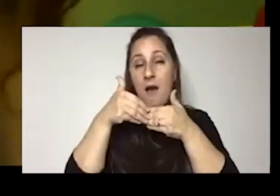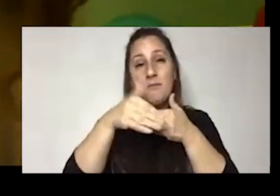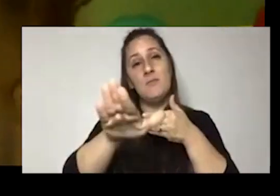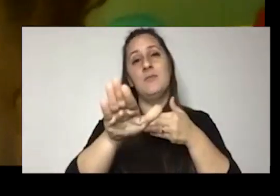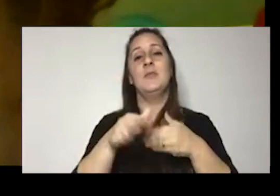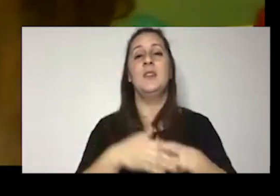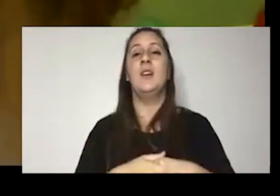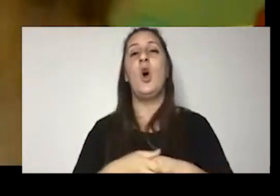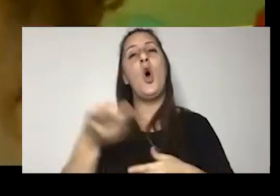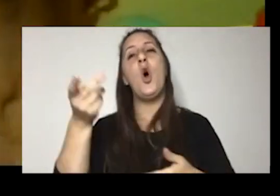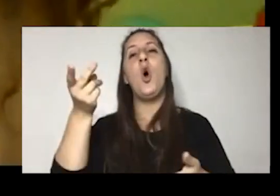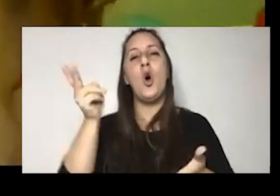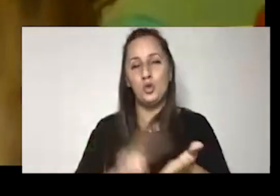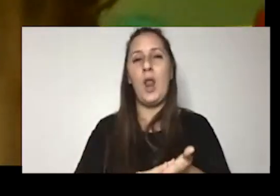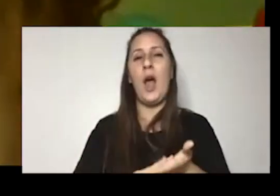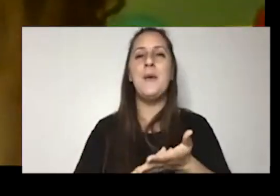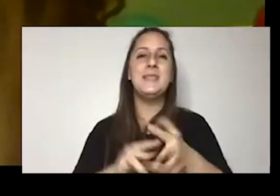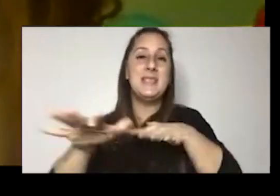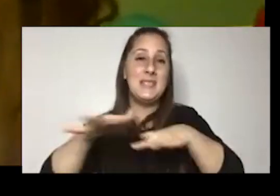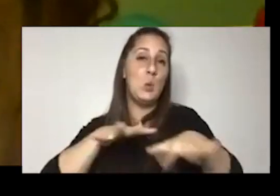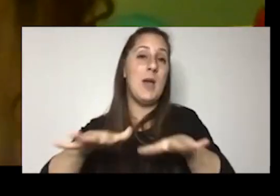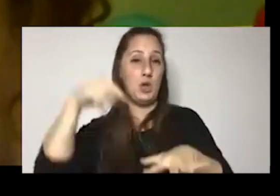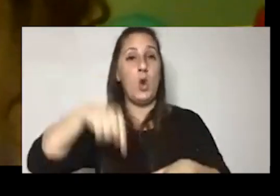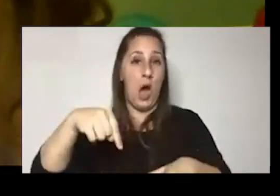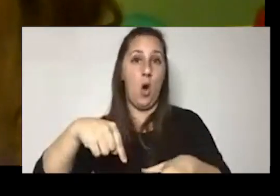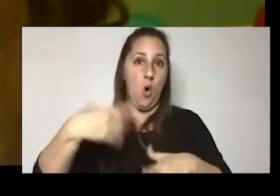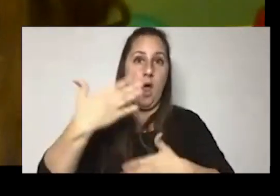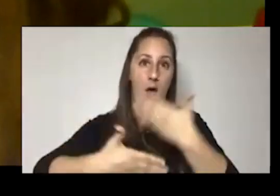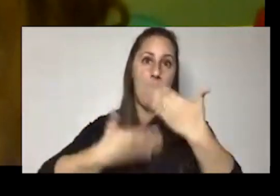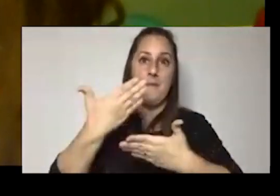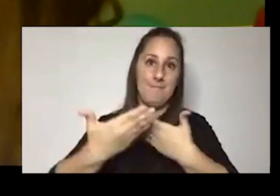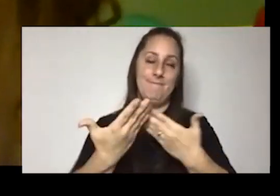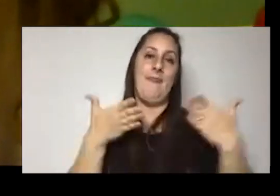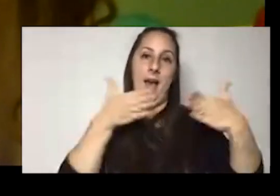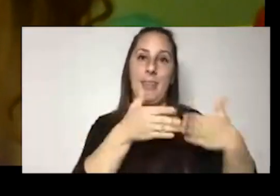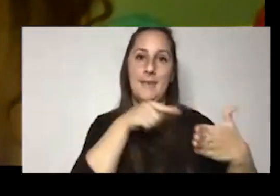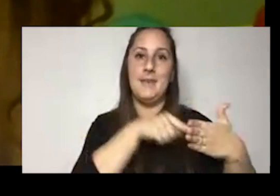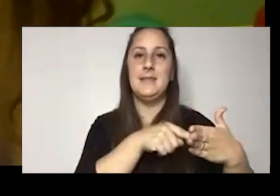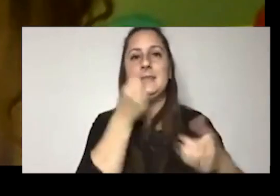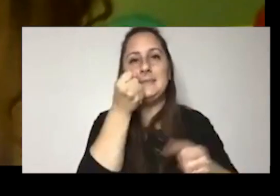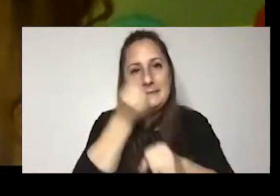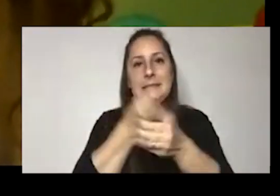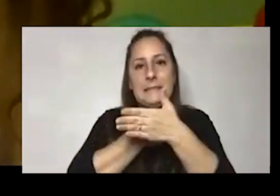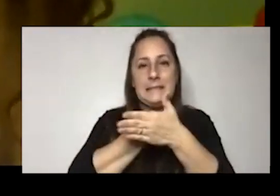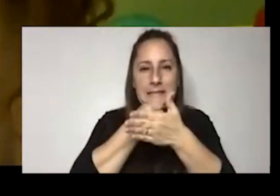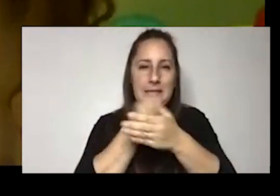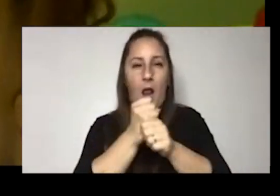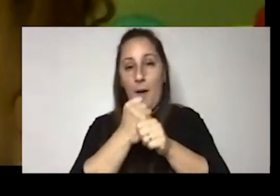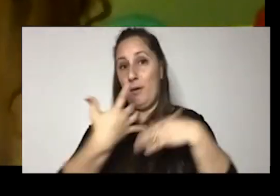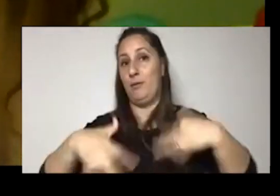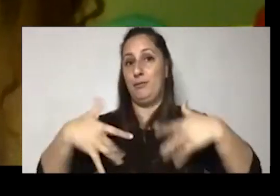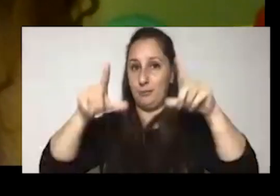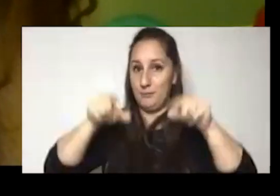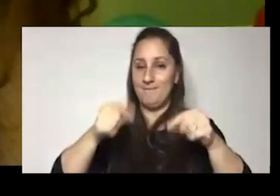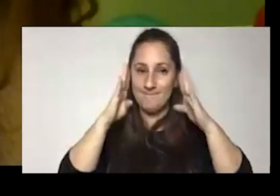recomponer un poco de la situación que están atravesando allá en la agencia y que tanto empeño y trabajo le ponen ustedes, chicos,